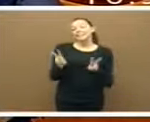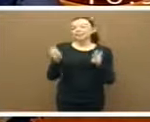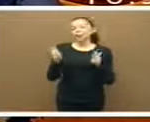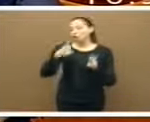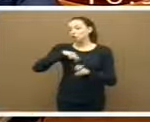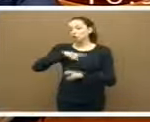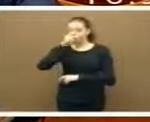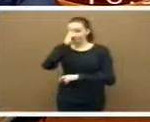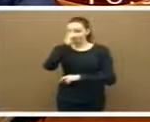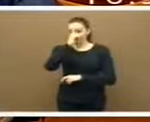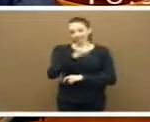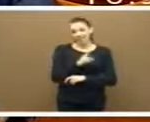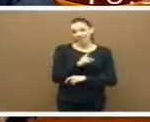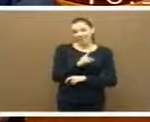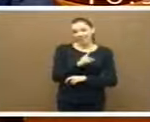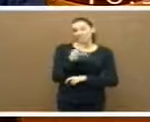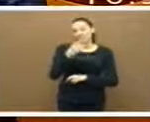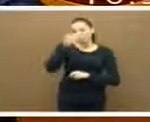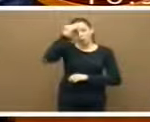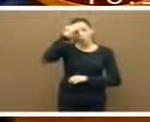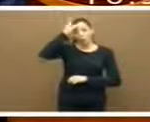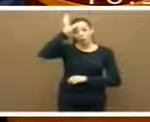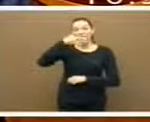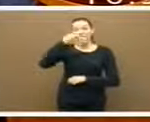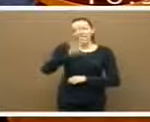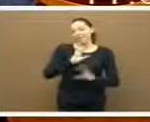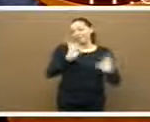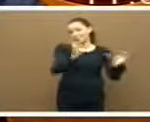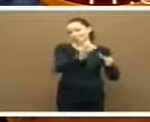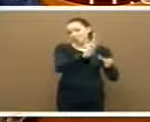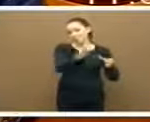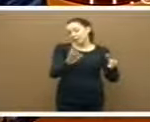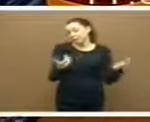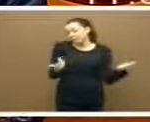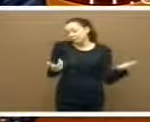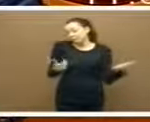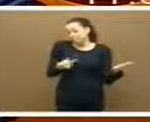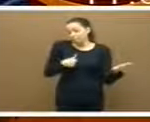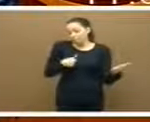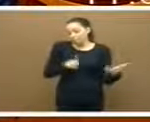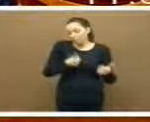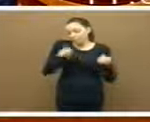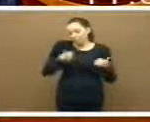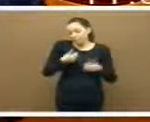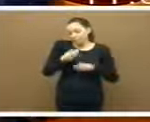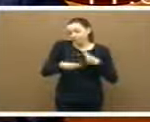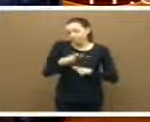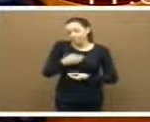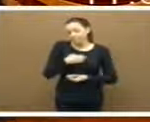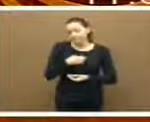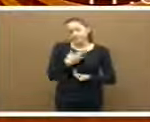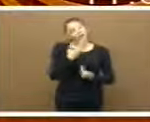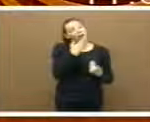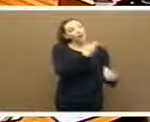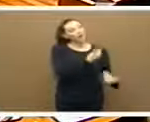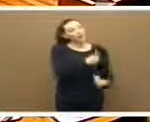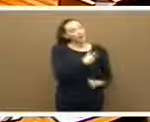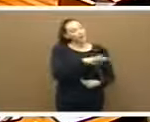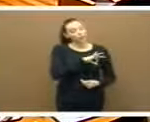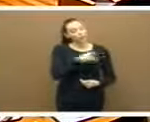verdad, los que tienen la verdad absoluta, señoría, y que nosotros poco más podemos hacer. Nada más y muchas gracias, señor presidente. Muchas gracias, señor